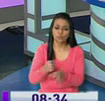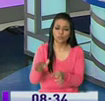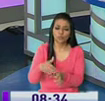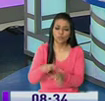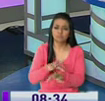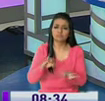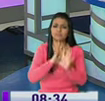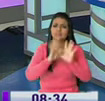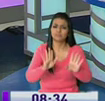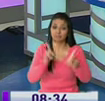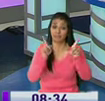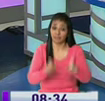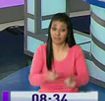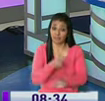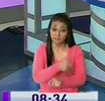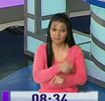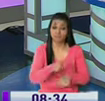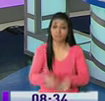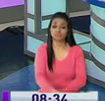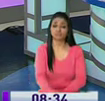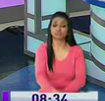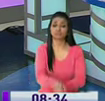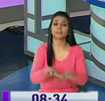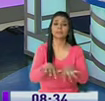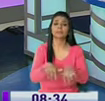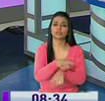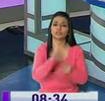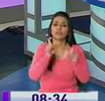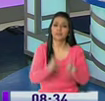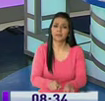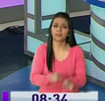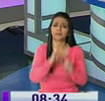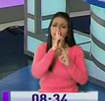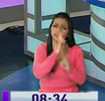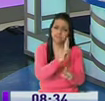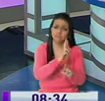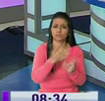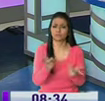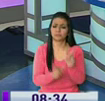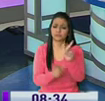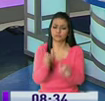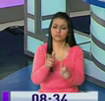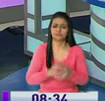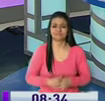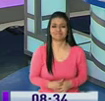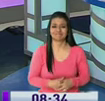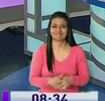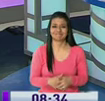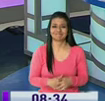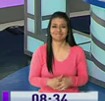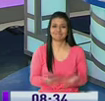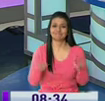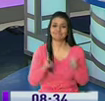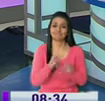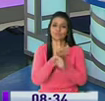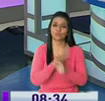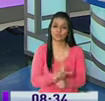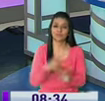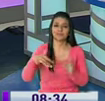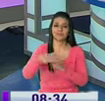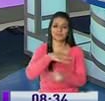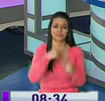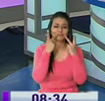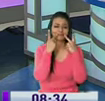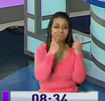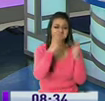todo lo que debemos nosotros tener un comportamiento cívico, respetuoso con el de al lado. Así es, y además cuidar nuestros parques. Vamos